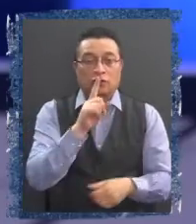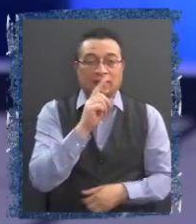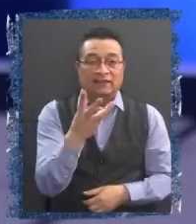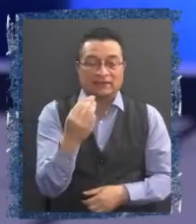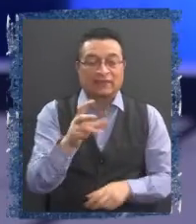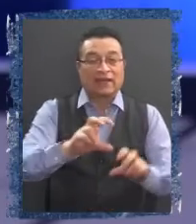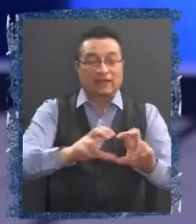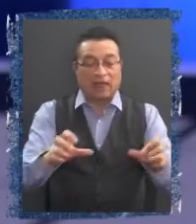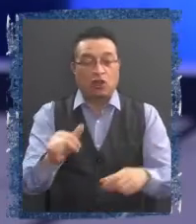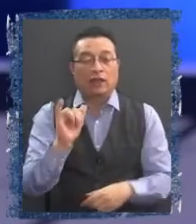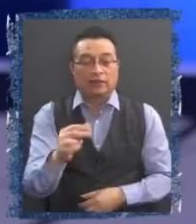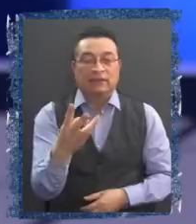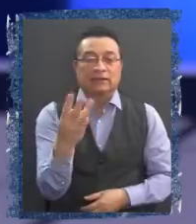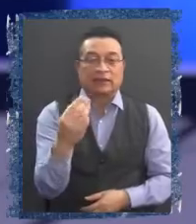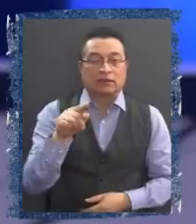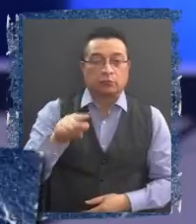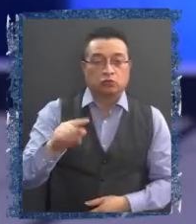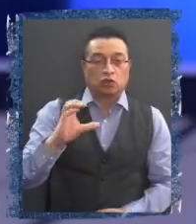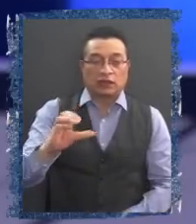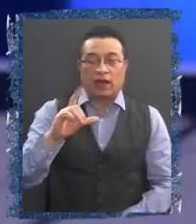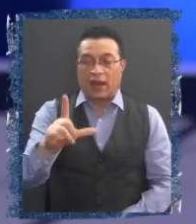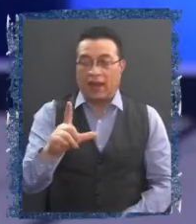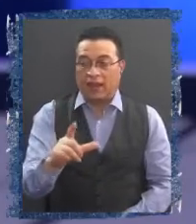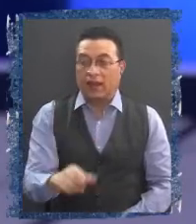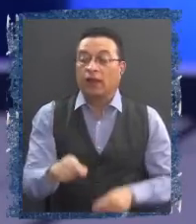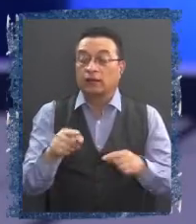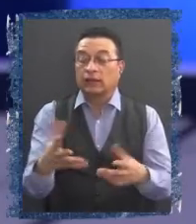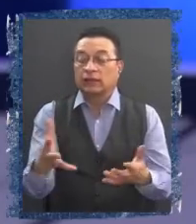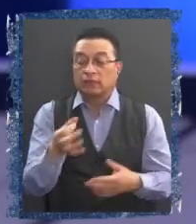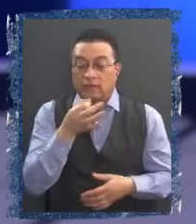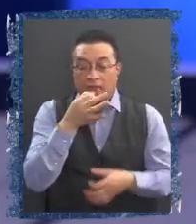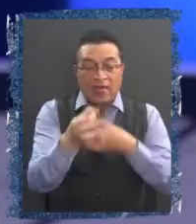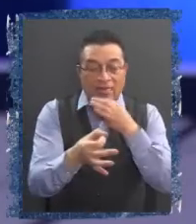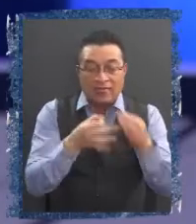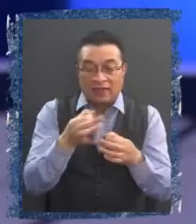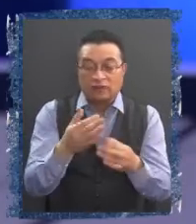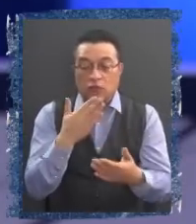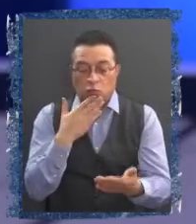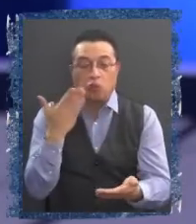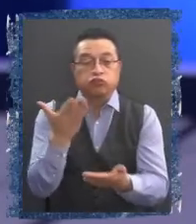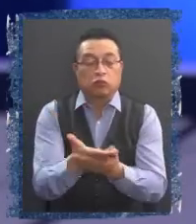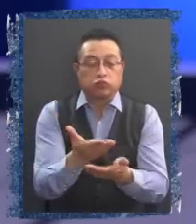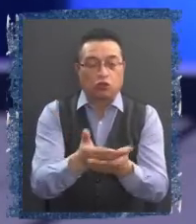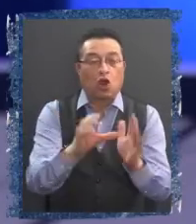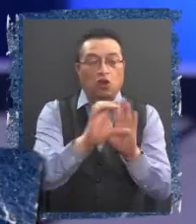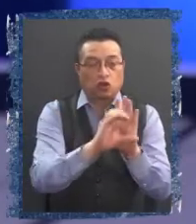en 13.cl. Comencemos revisando qué dice el propuesto texto constitucional.